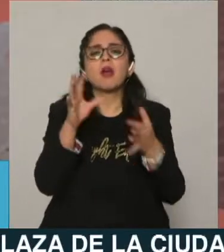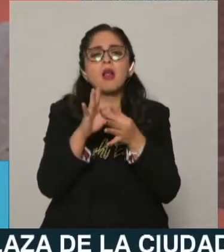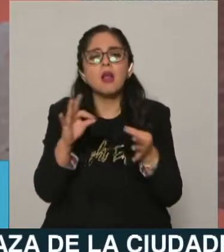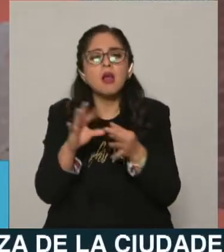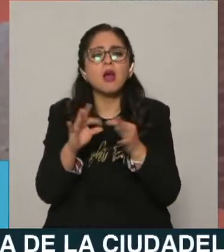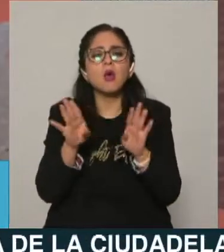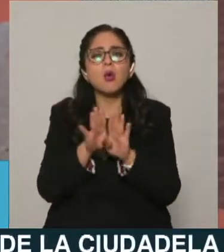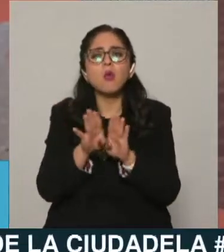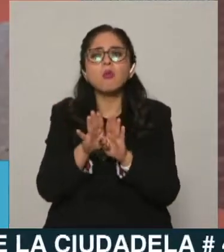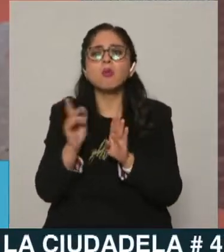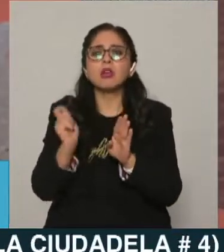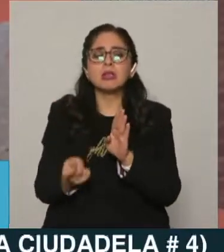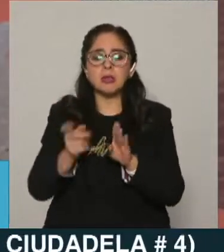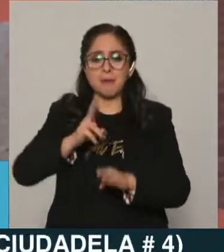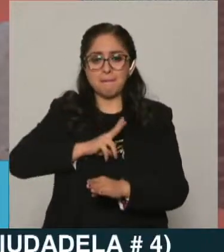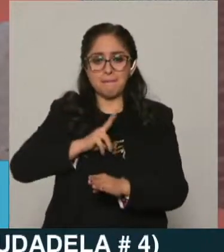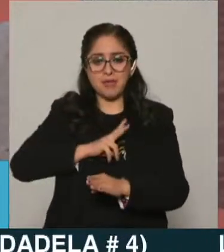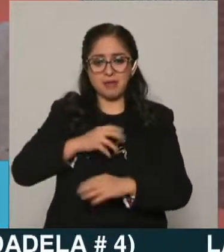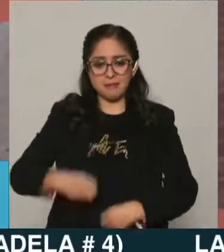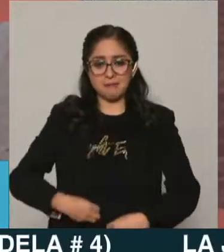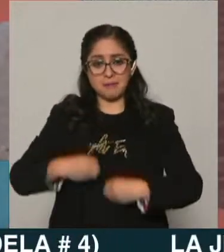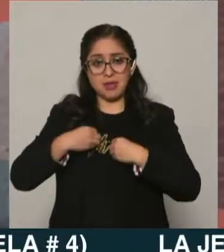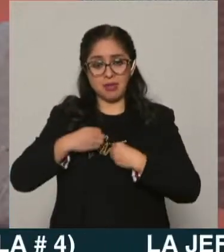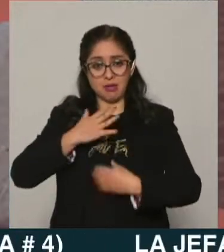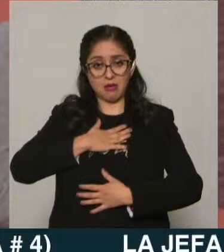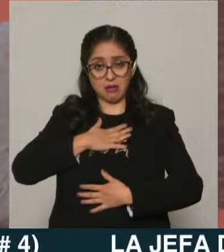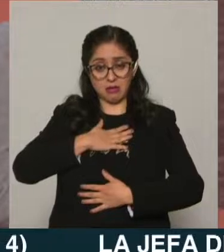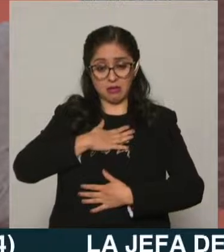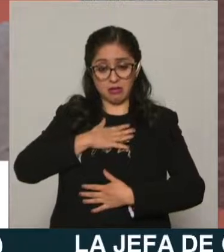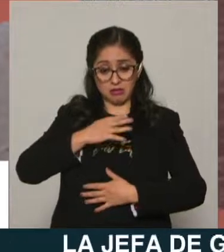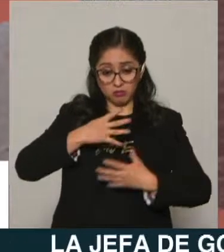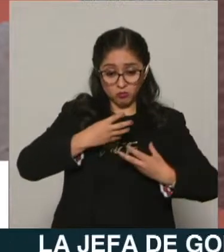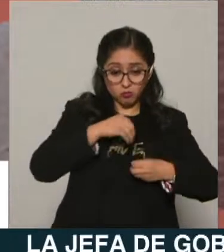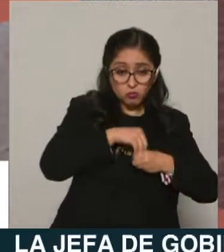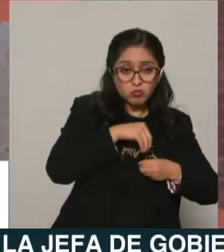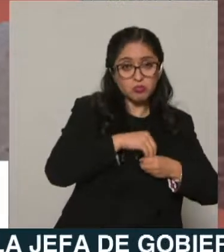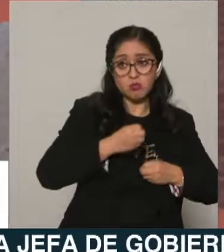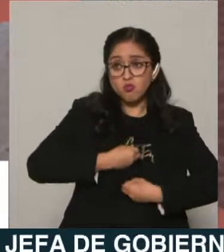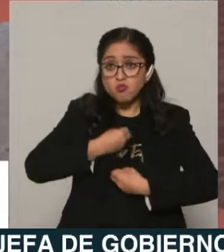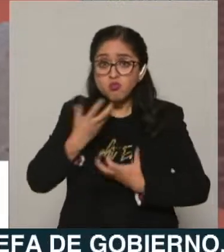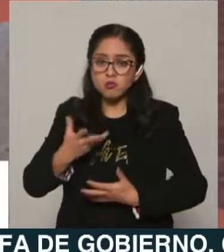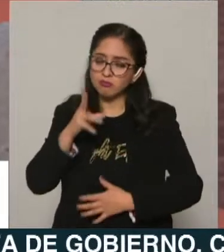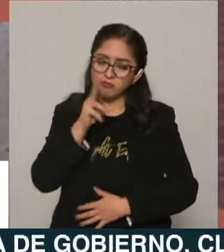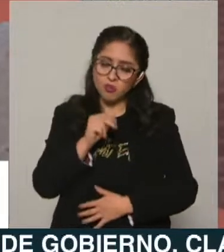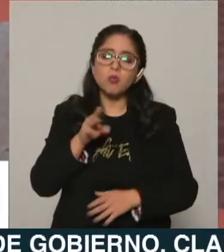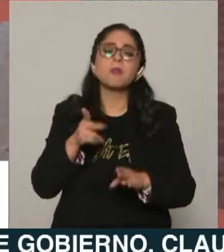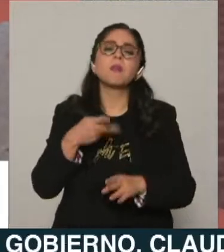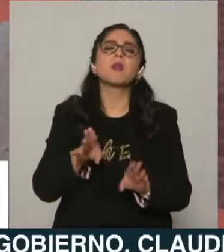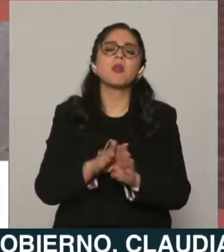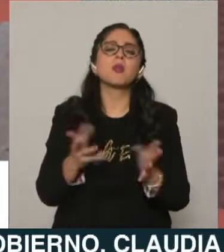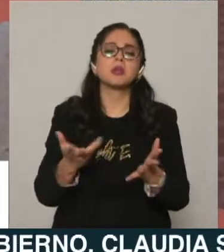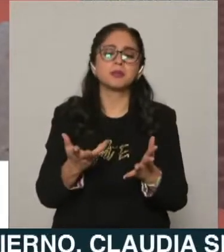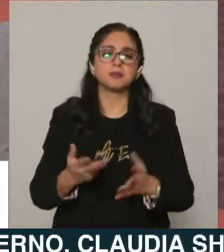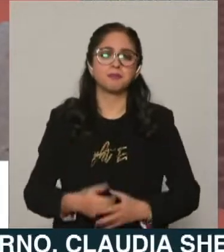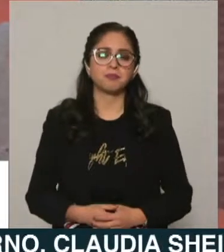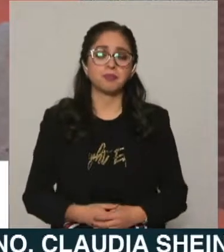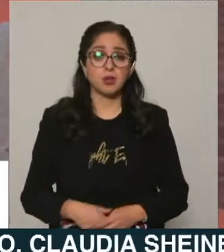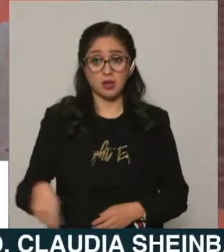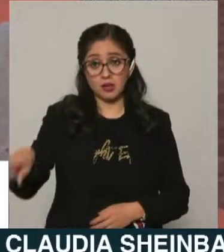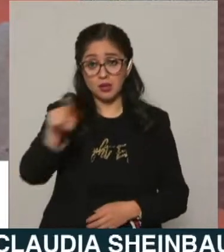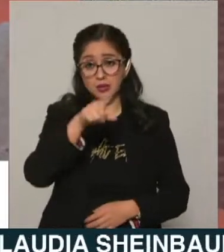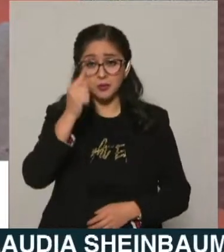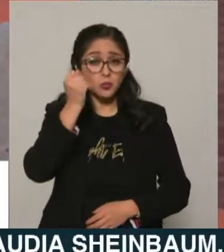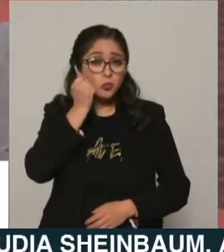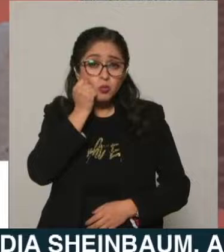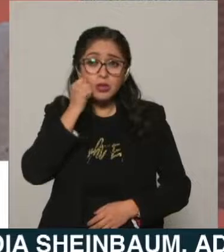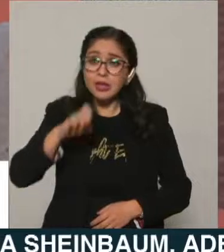¿no? Mira, lo más importante es que los niños, o bueno, las personas, todos, sin importar la edad que tengamos, siempre sepamos que hay un lugar a donde podemos